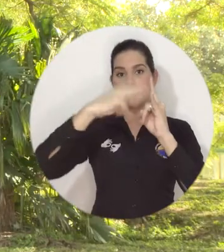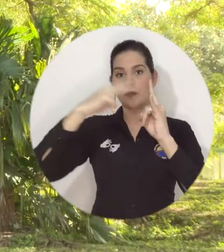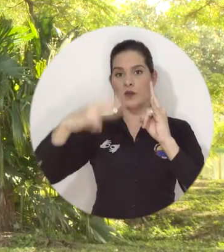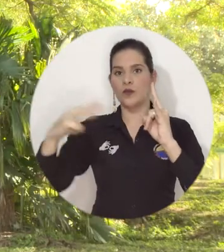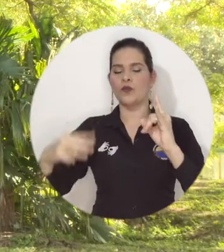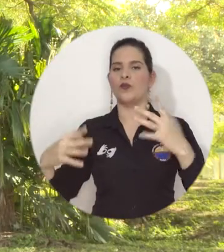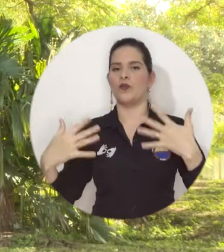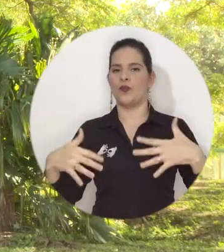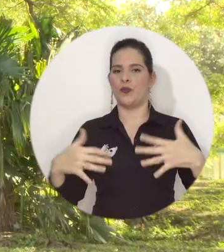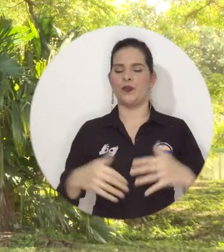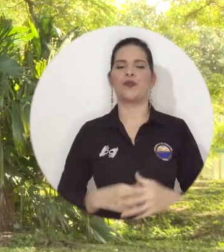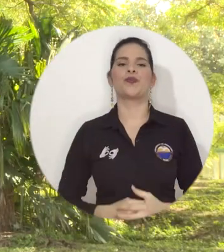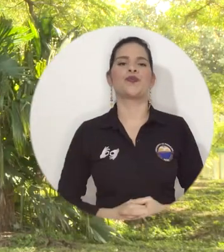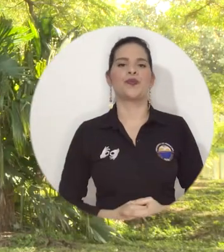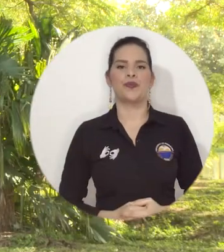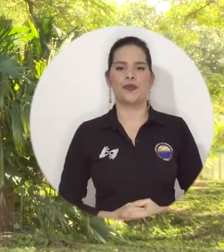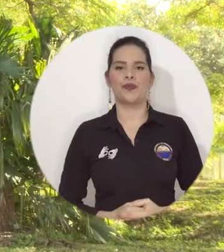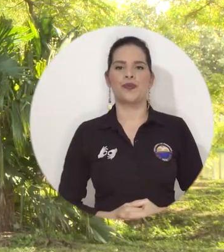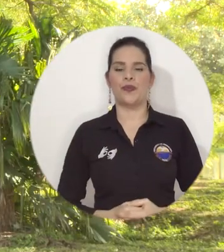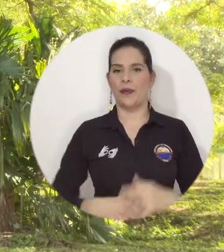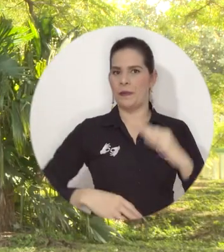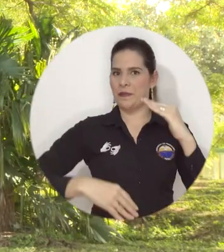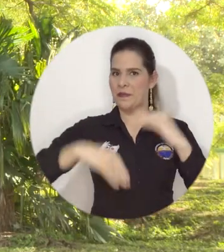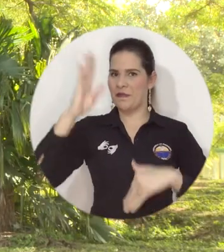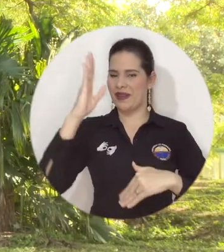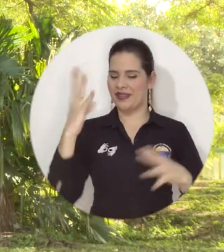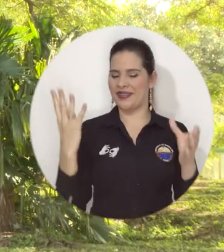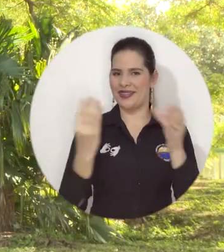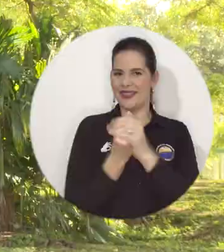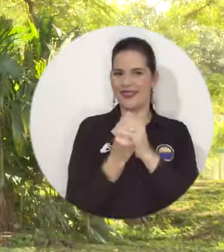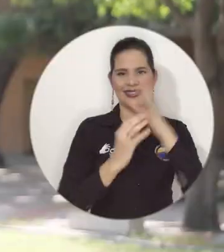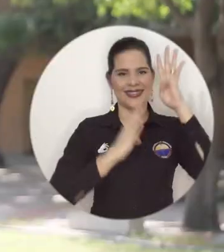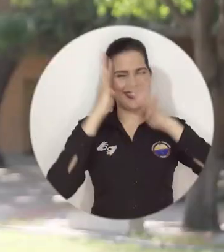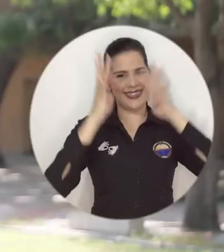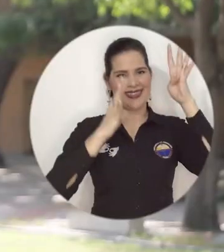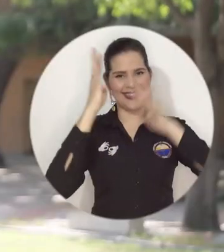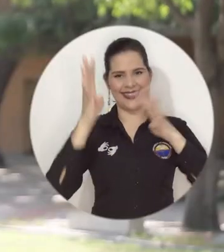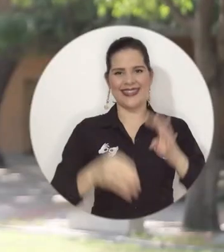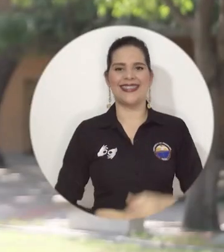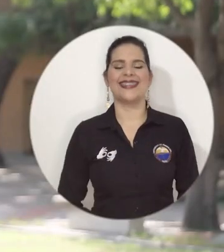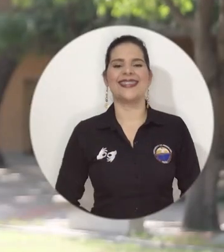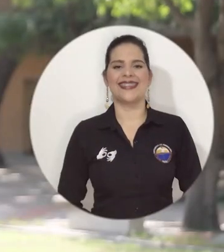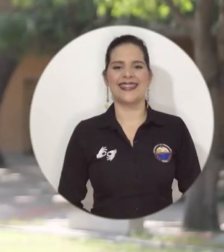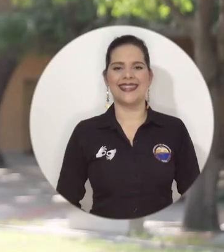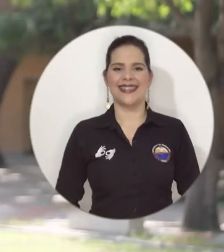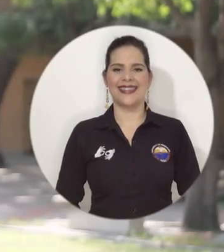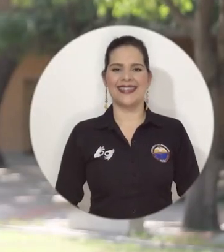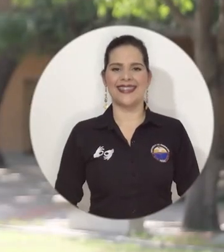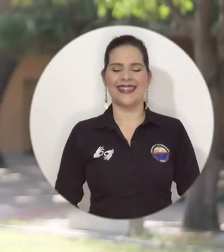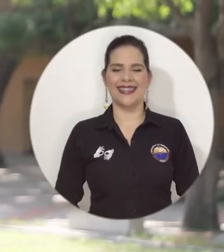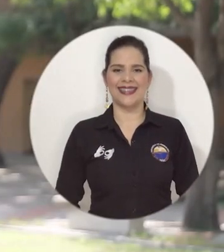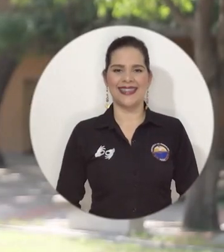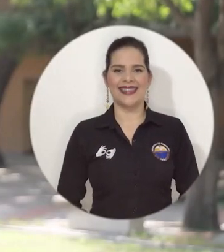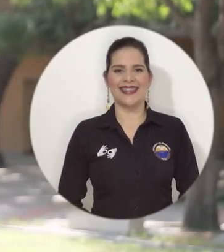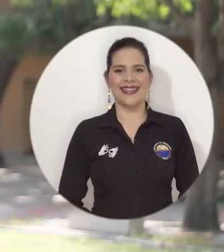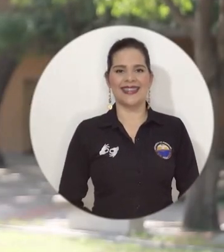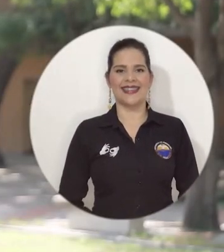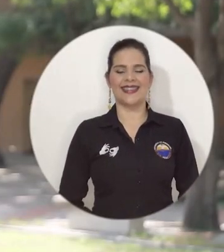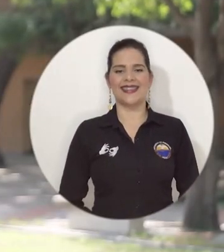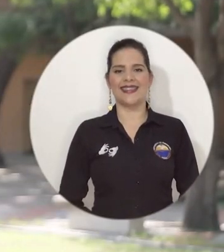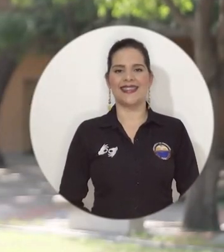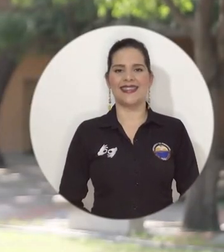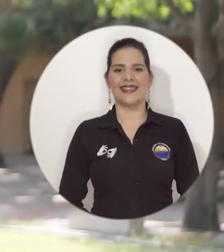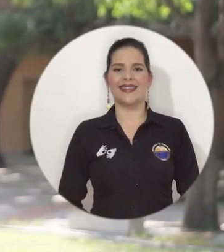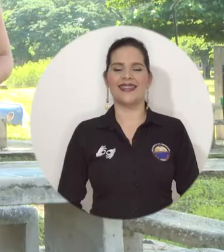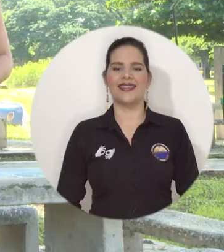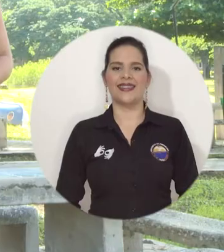La editorial Unimagdalena hizo presencia en ferias literarias de Colombia. En busca de fortalecer el posicionamiento de la alma mater en la